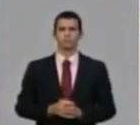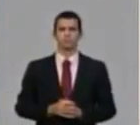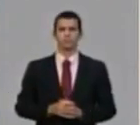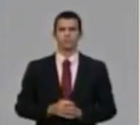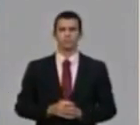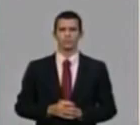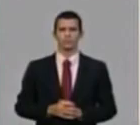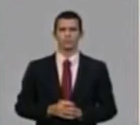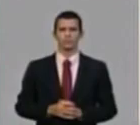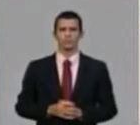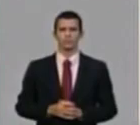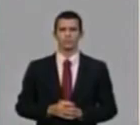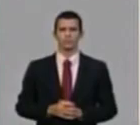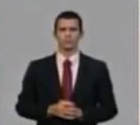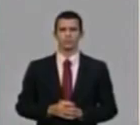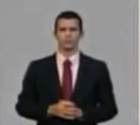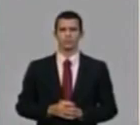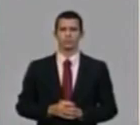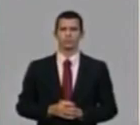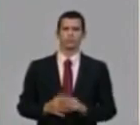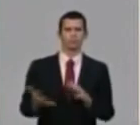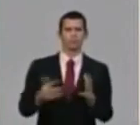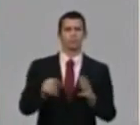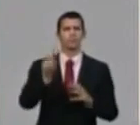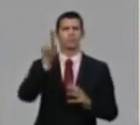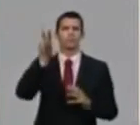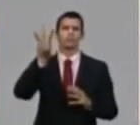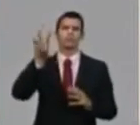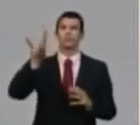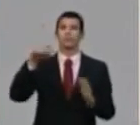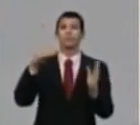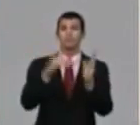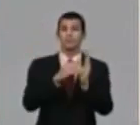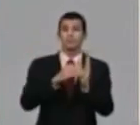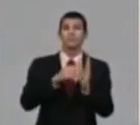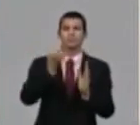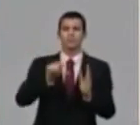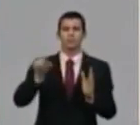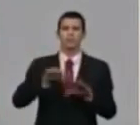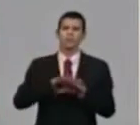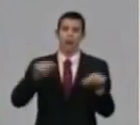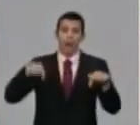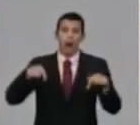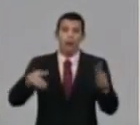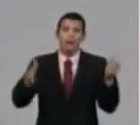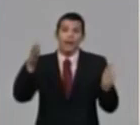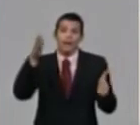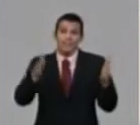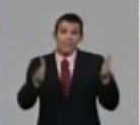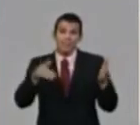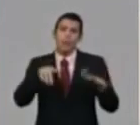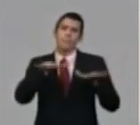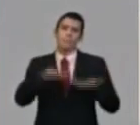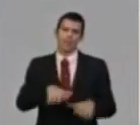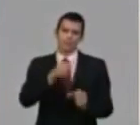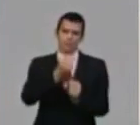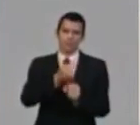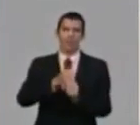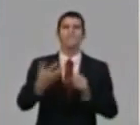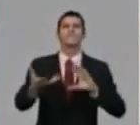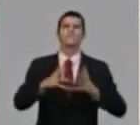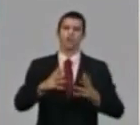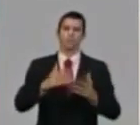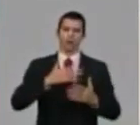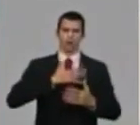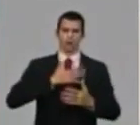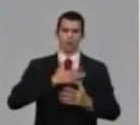unos 139.000, están acogidos a estas suspensiones. Y esto tiene un impacto en los presupuestos,